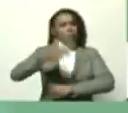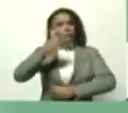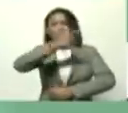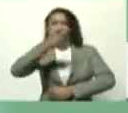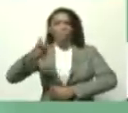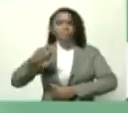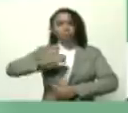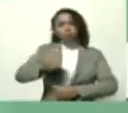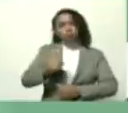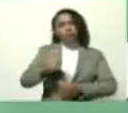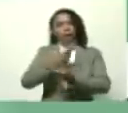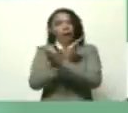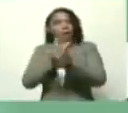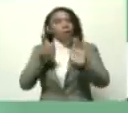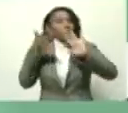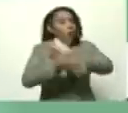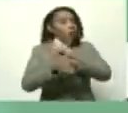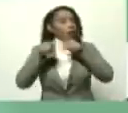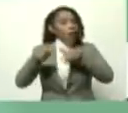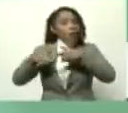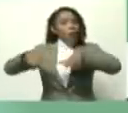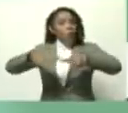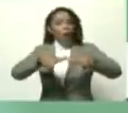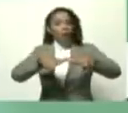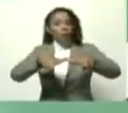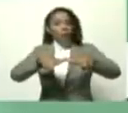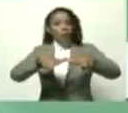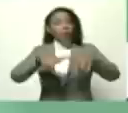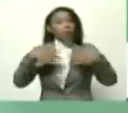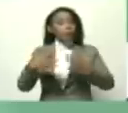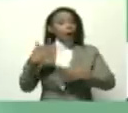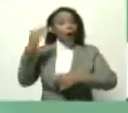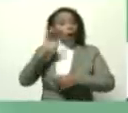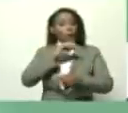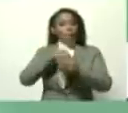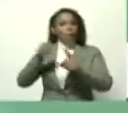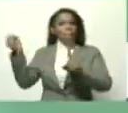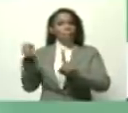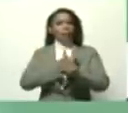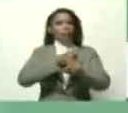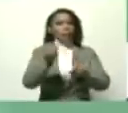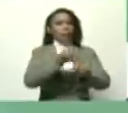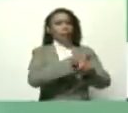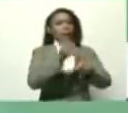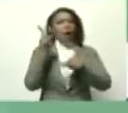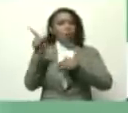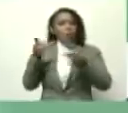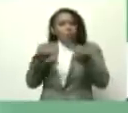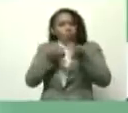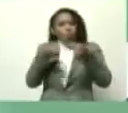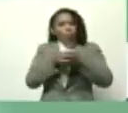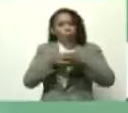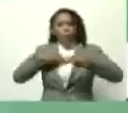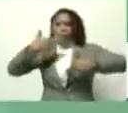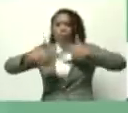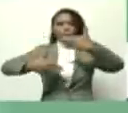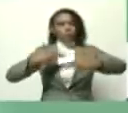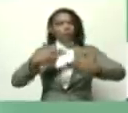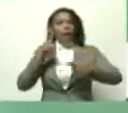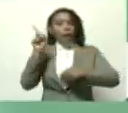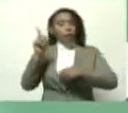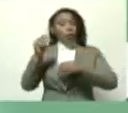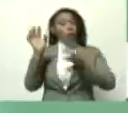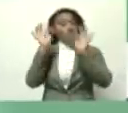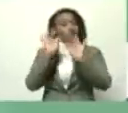policiales de liberación de esta zona que estaban azotadas por estos grupos delictuales, que en modo